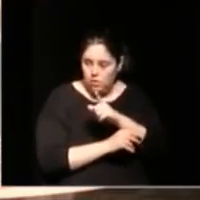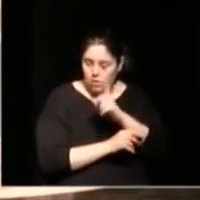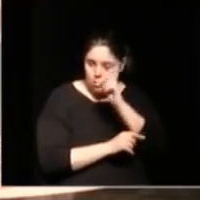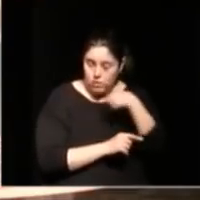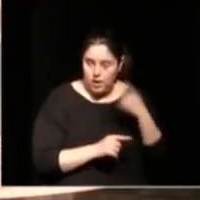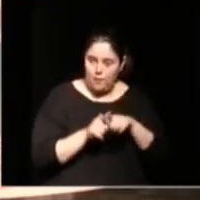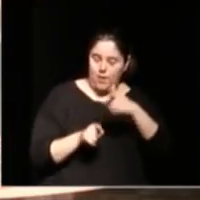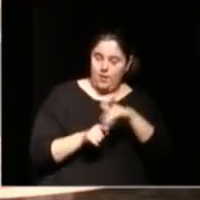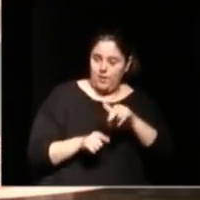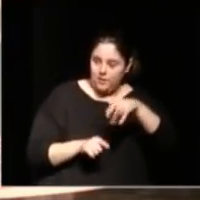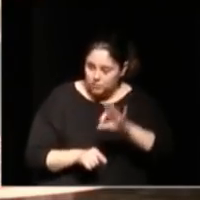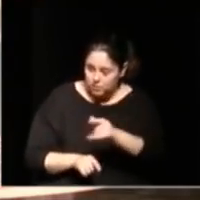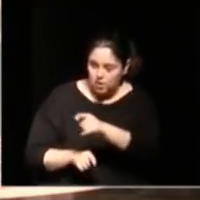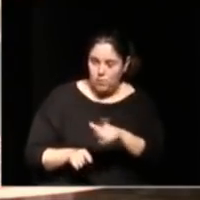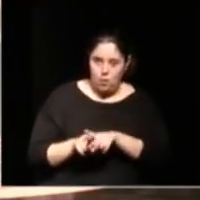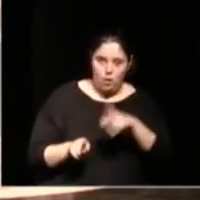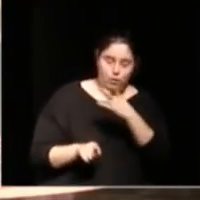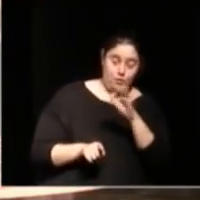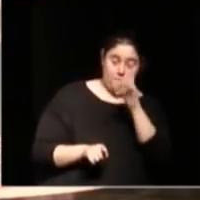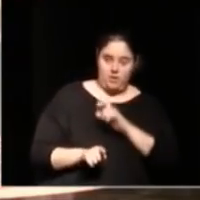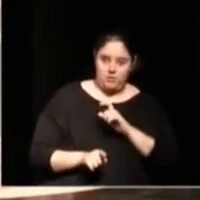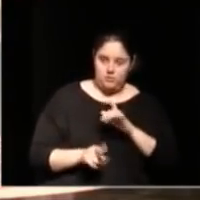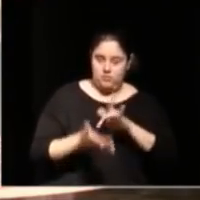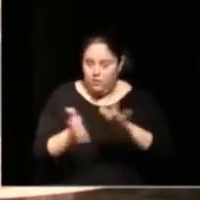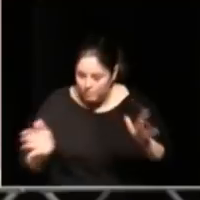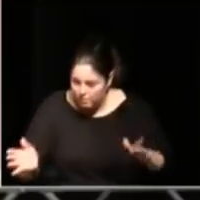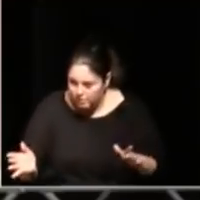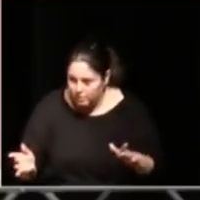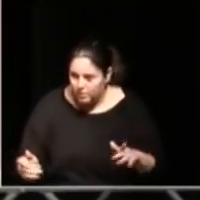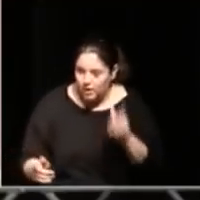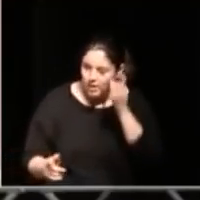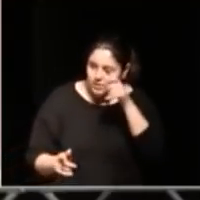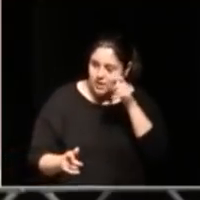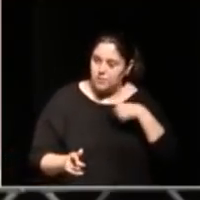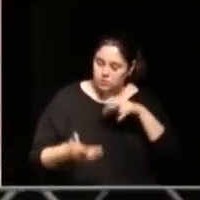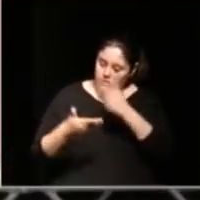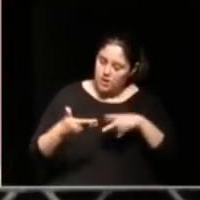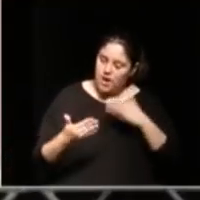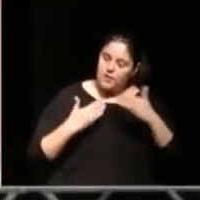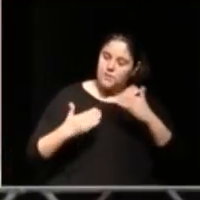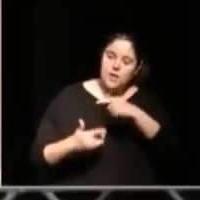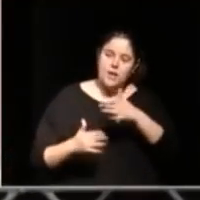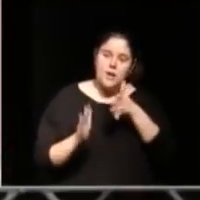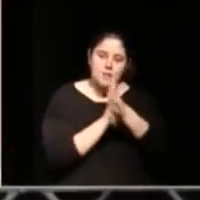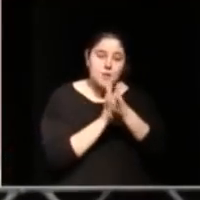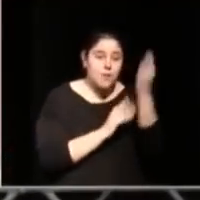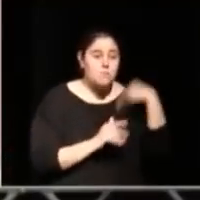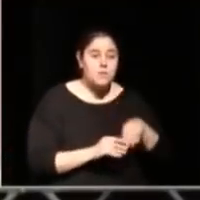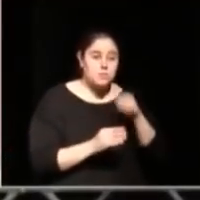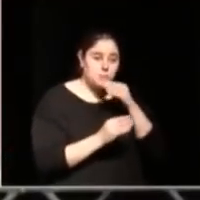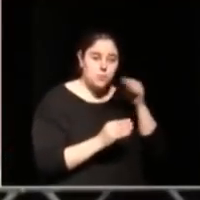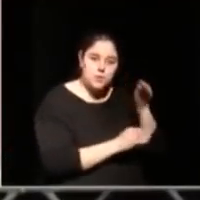si acabara de cumplir 200 años. Leía a Xavi el otro día que en una entrevista explicaba que aquel beso